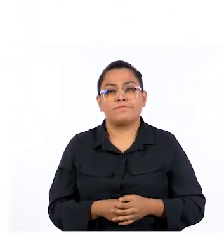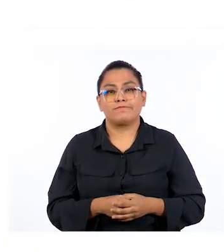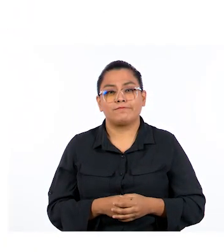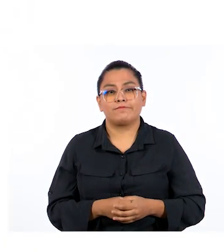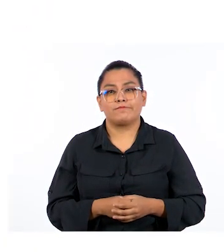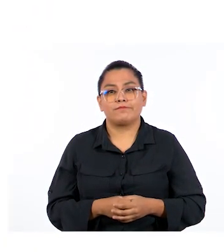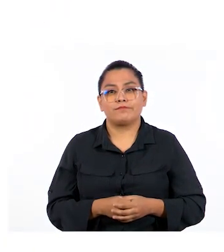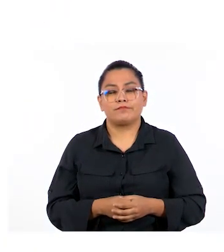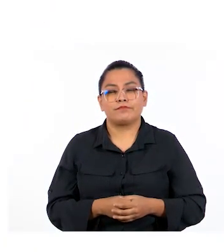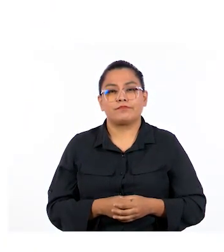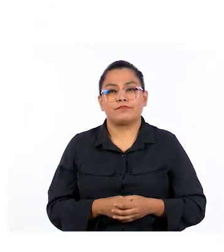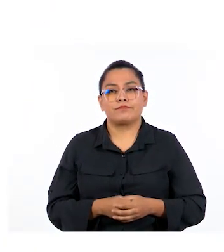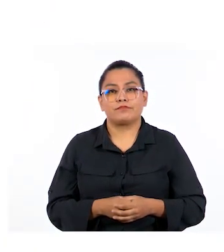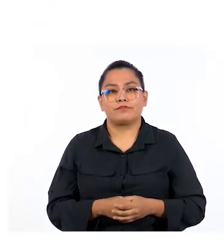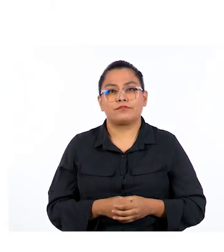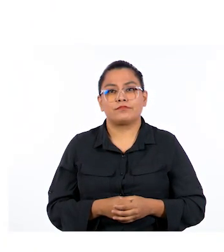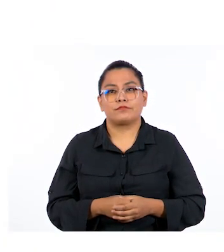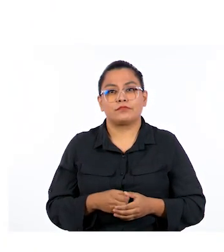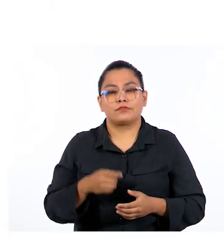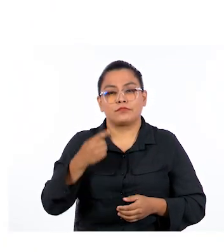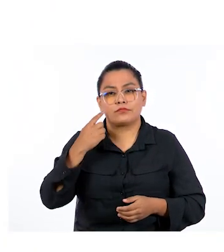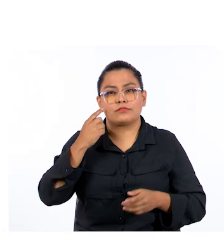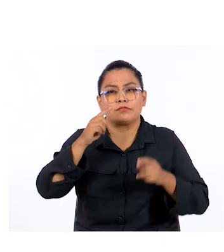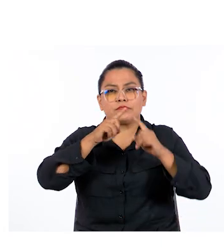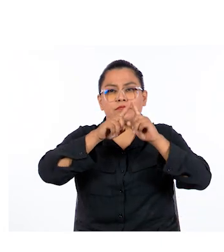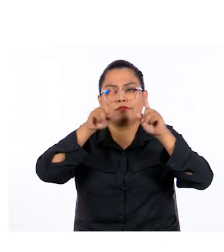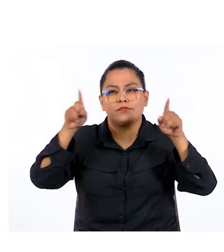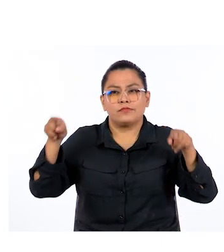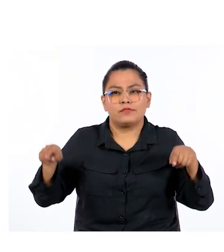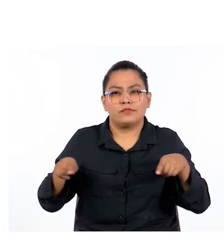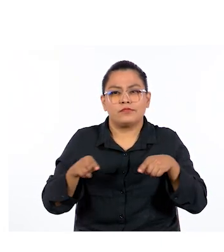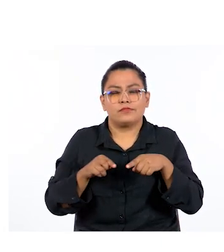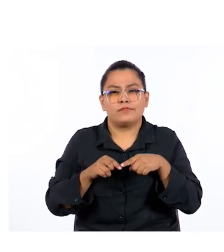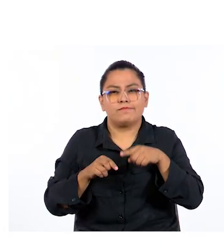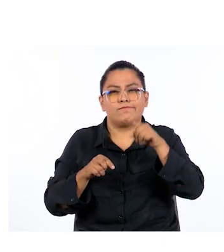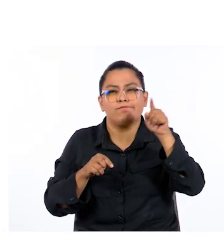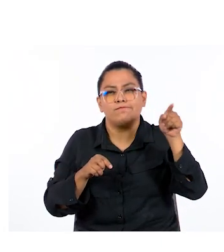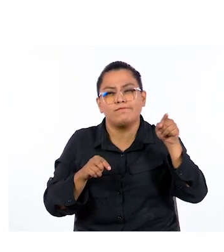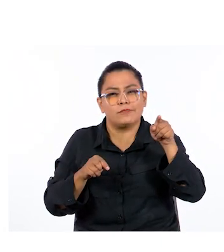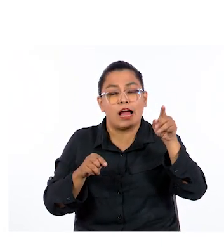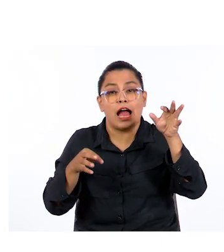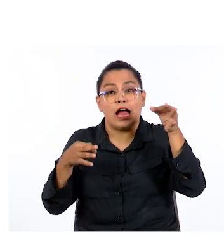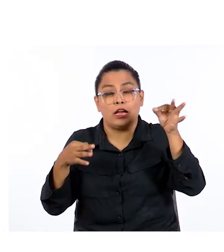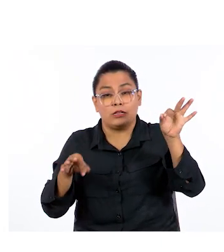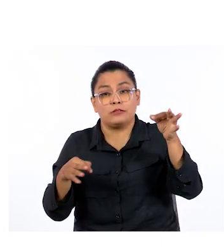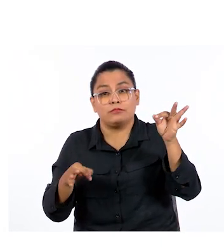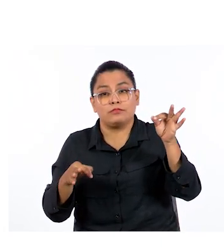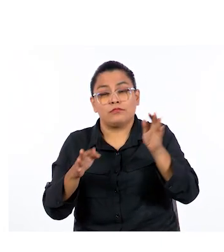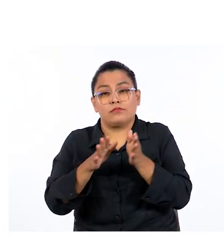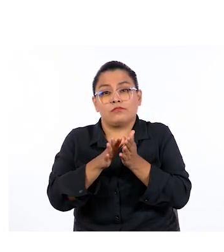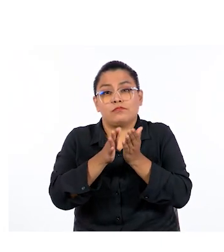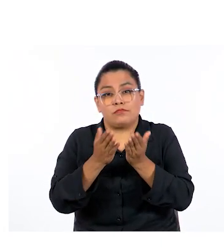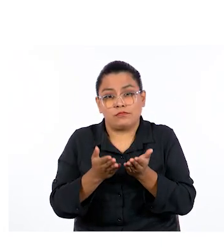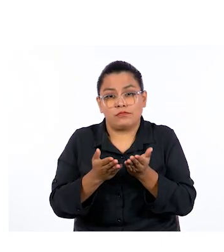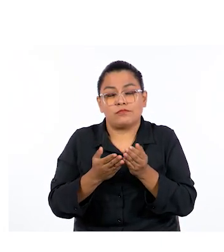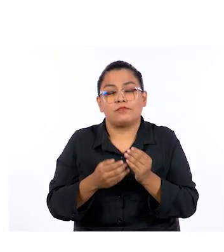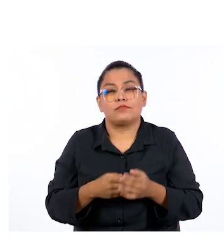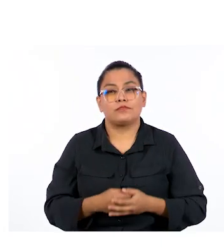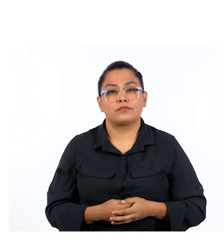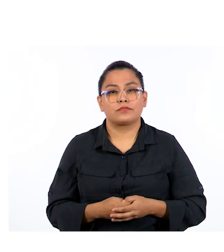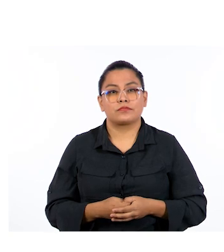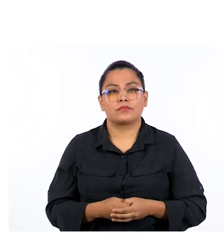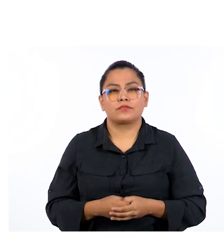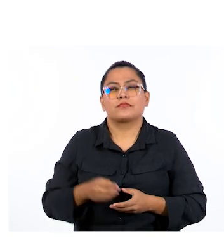estas. En la parte lateral de la derecha se encuentran especificadas las páginas del libro de texto de esta